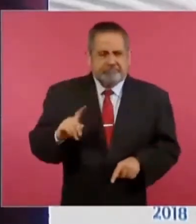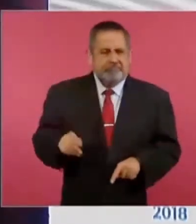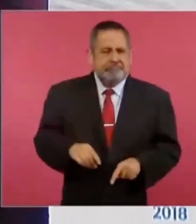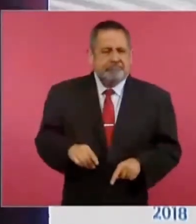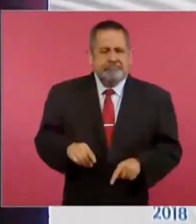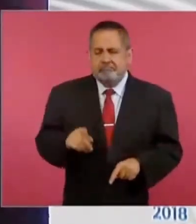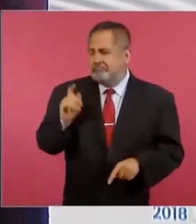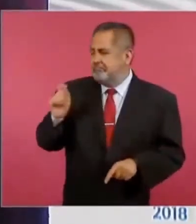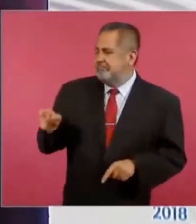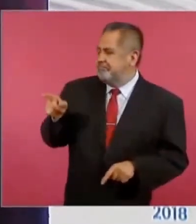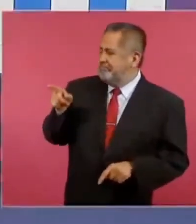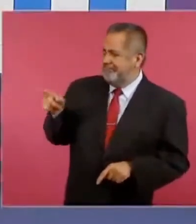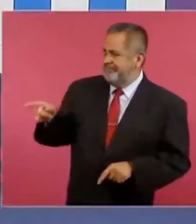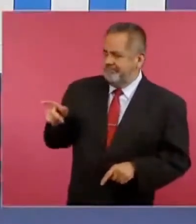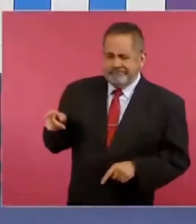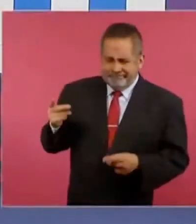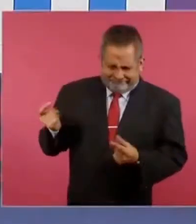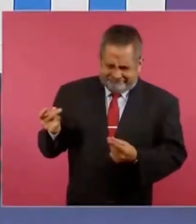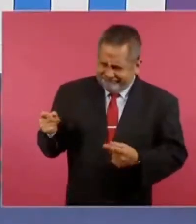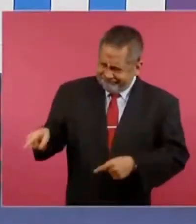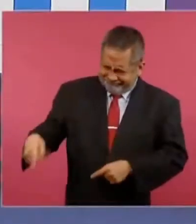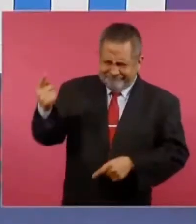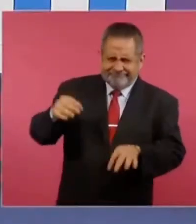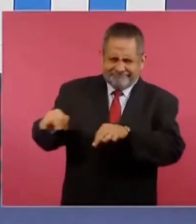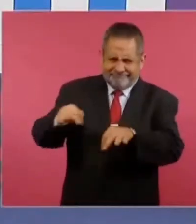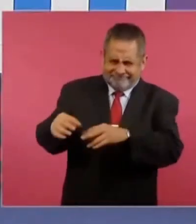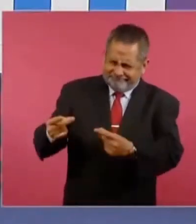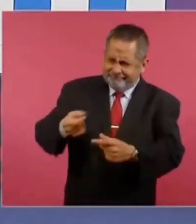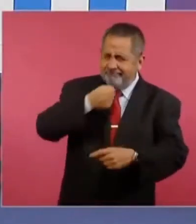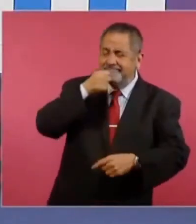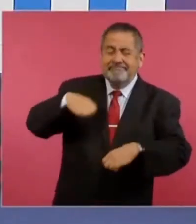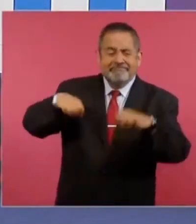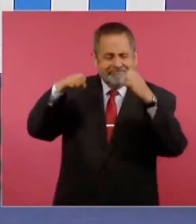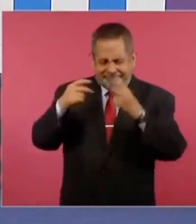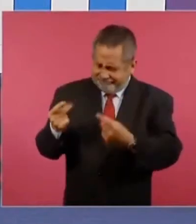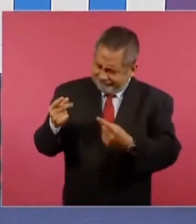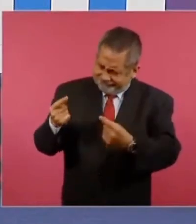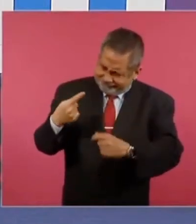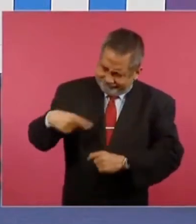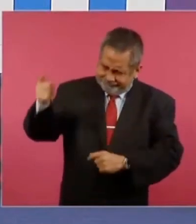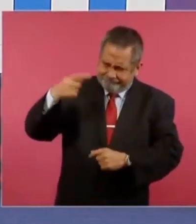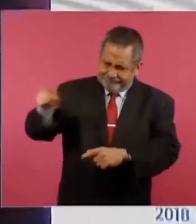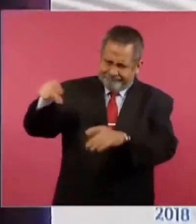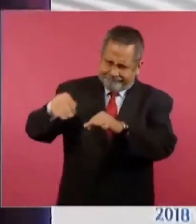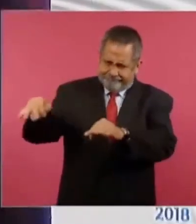hacer era poner a trabajar a los adultos mayores.